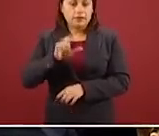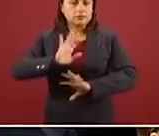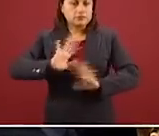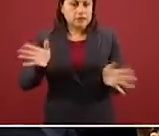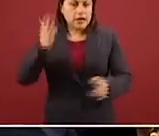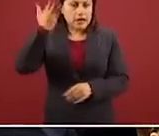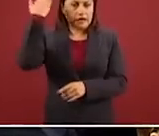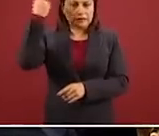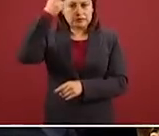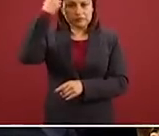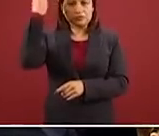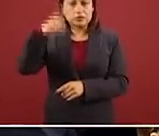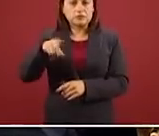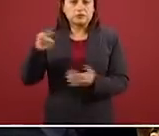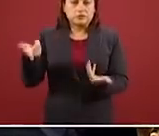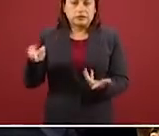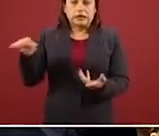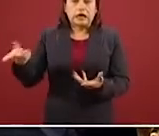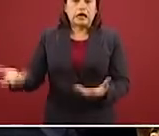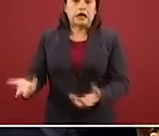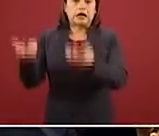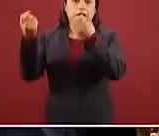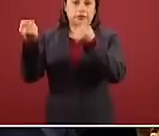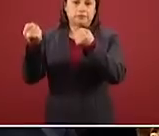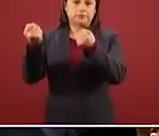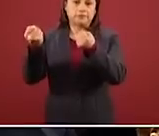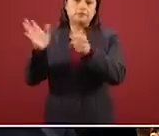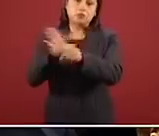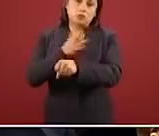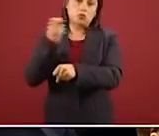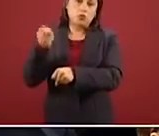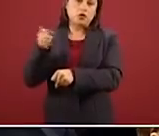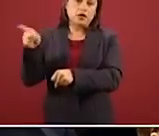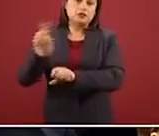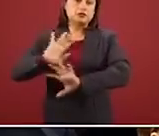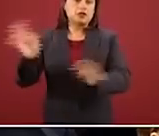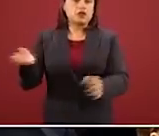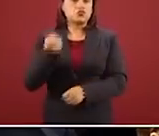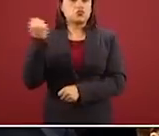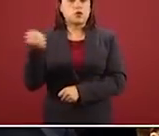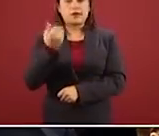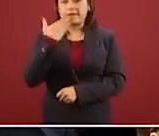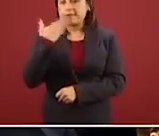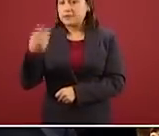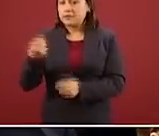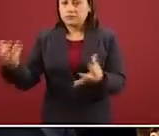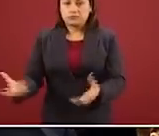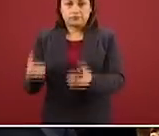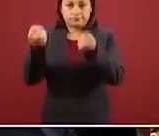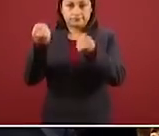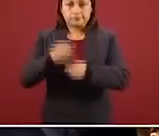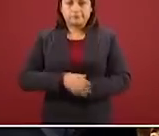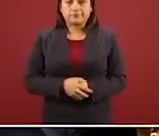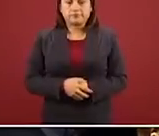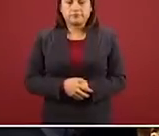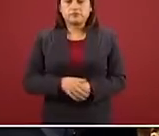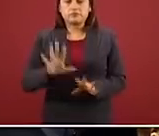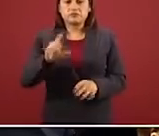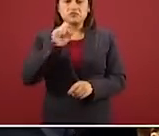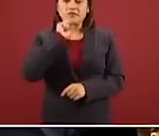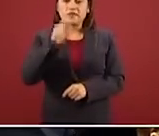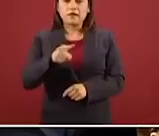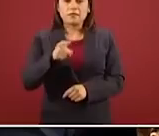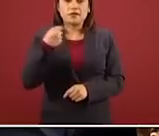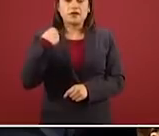Entonces, por eso es que vamos a poder salir adelante. Ahora que fuimos a